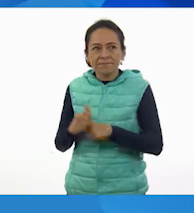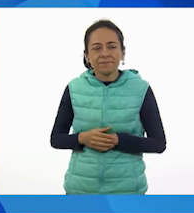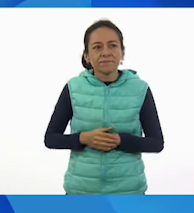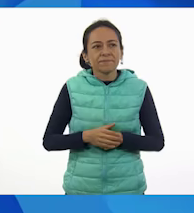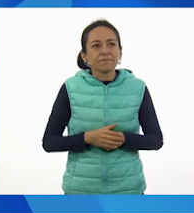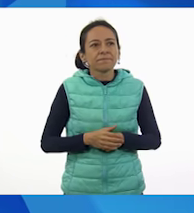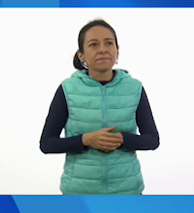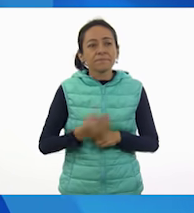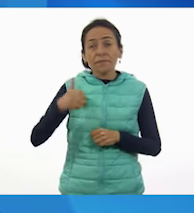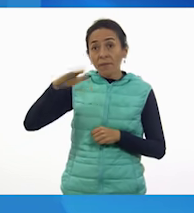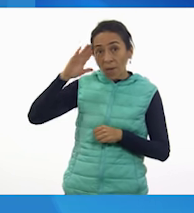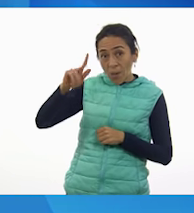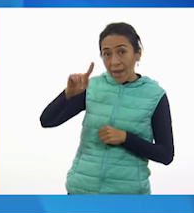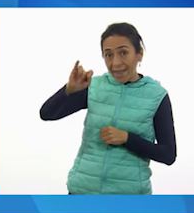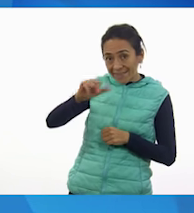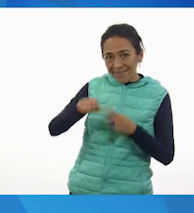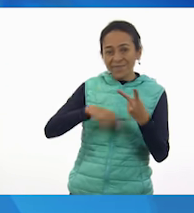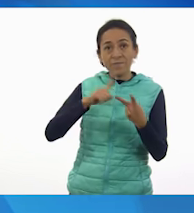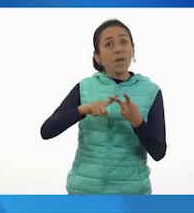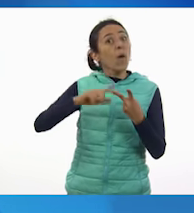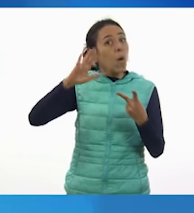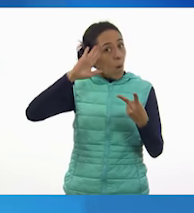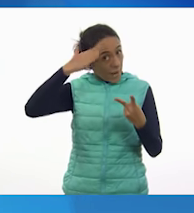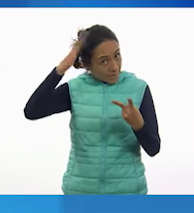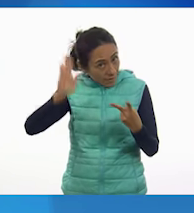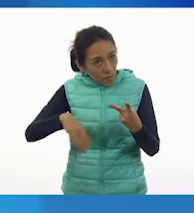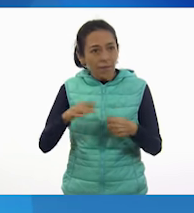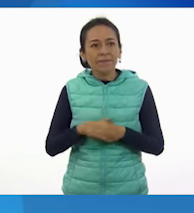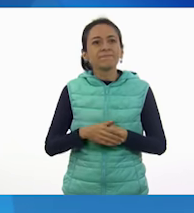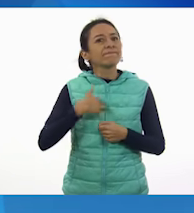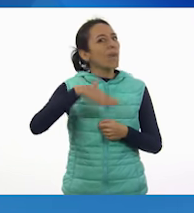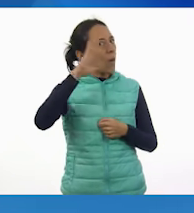Hola, doña Bolvina. Hola, Frisco, ¿cómo estás? Bien.